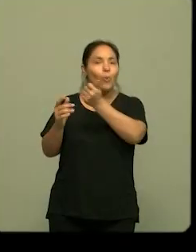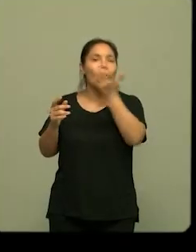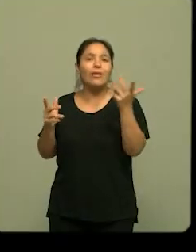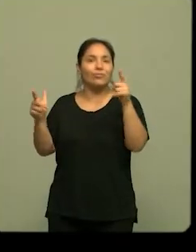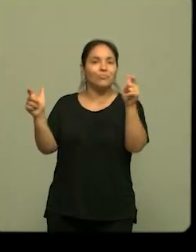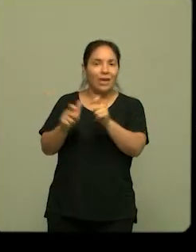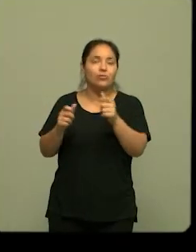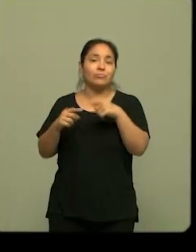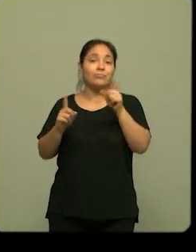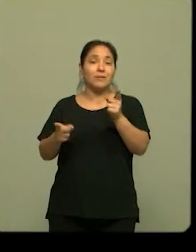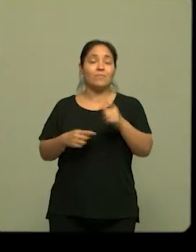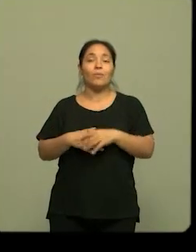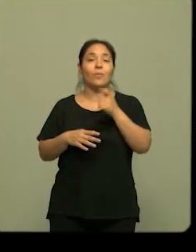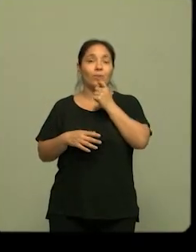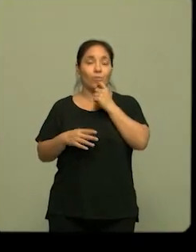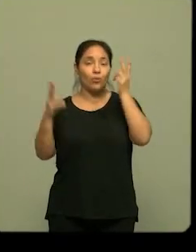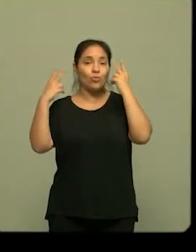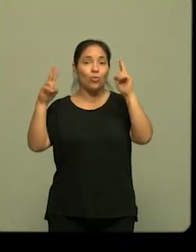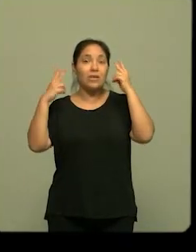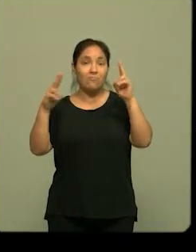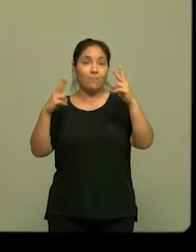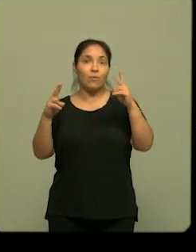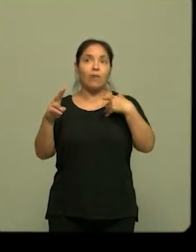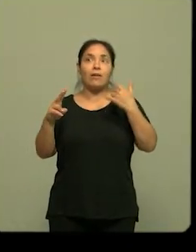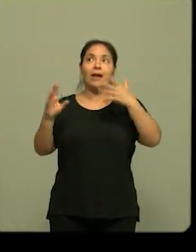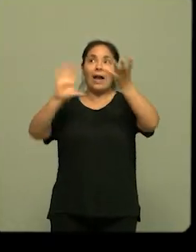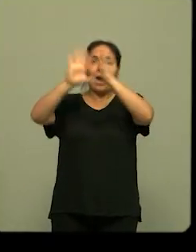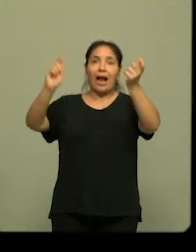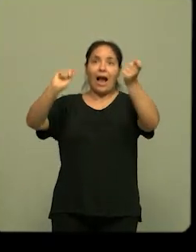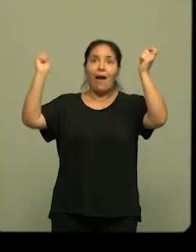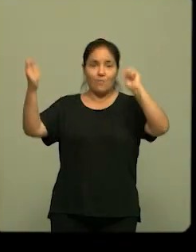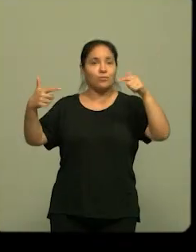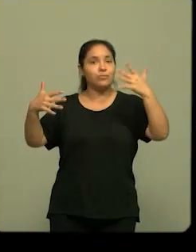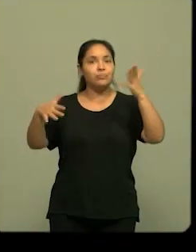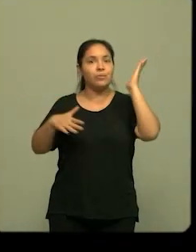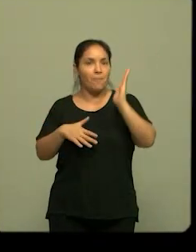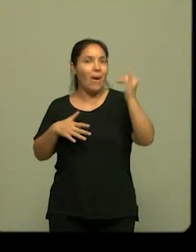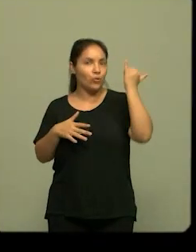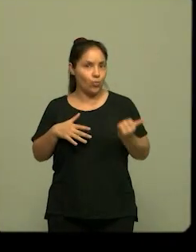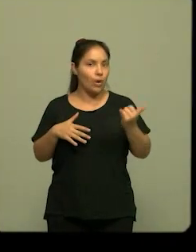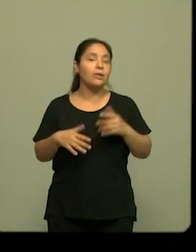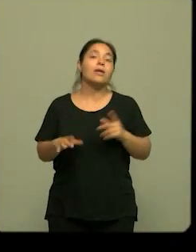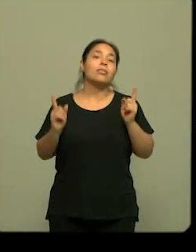destino turístico que está en jaque por el cambio climático Claro. y que tradicionalmente o sea, tiene una